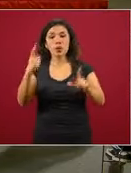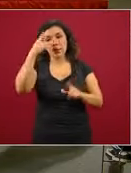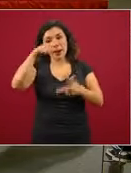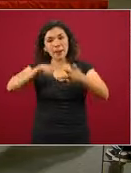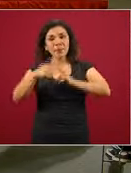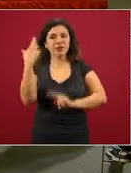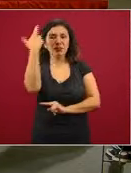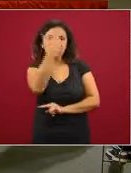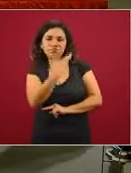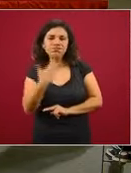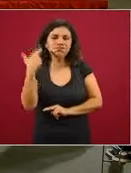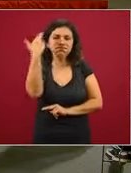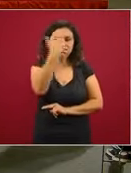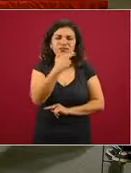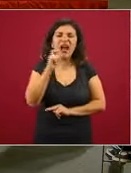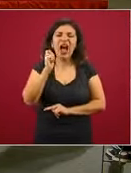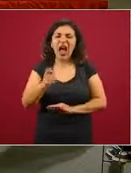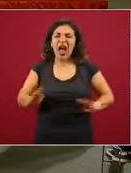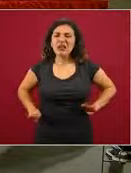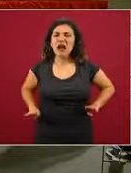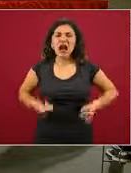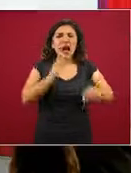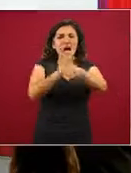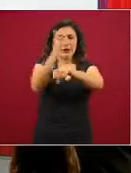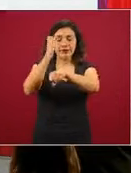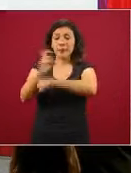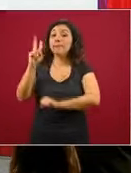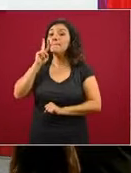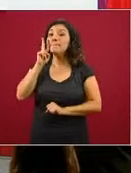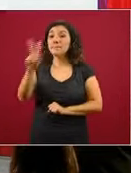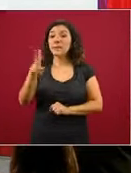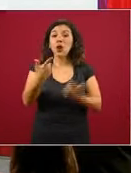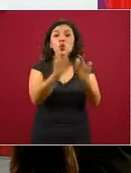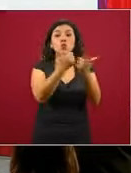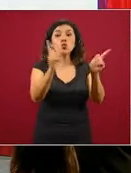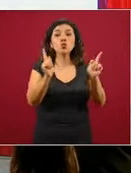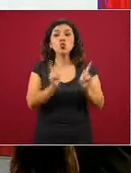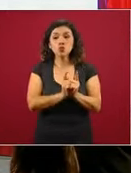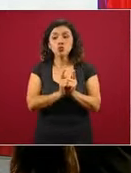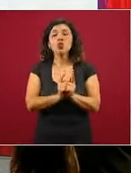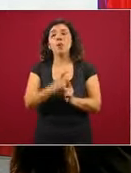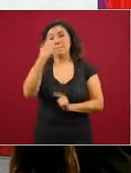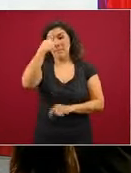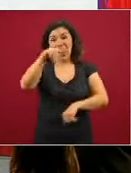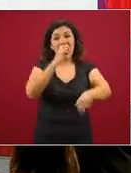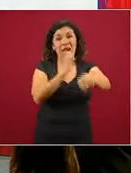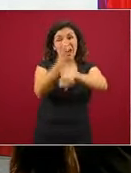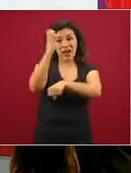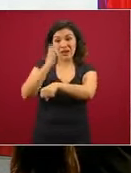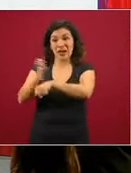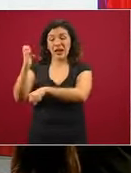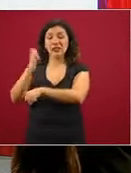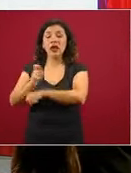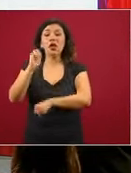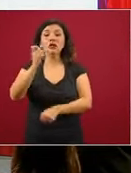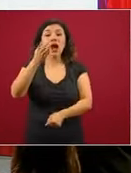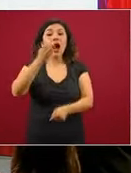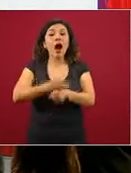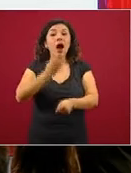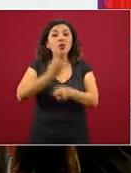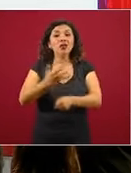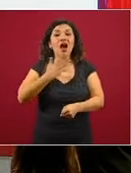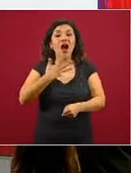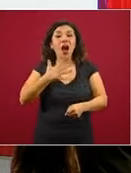empezar a revisar los componentes estatales. Vamos a revisar el grupo de entidades que se encuentra en este momento en